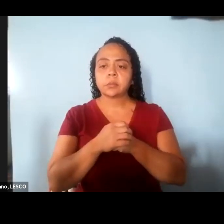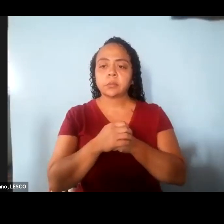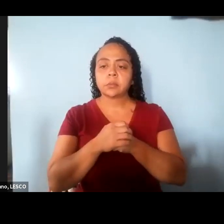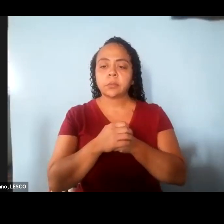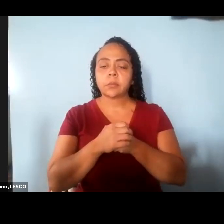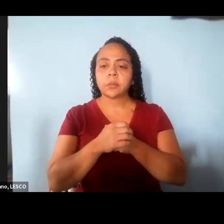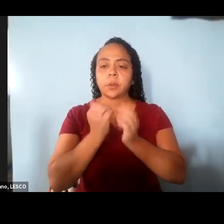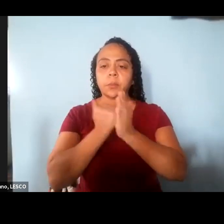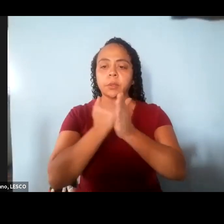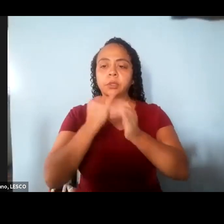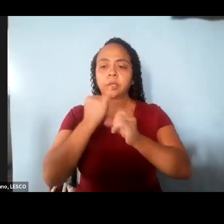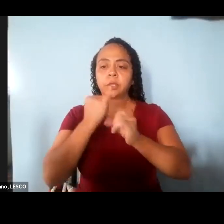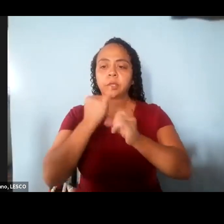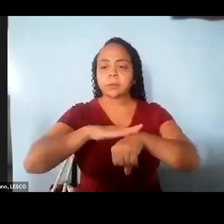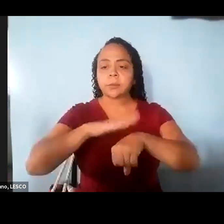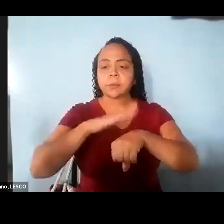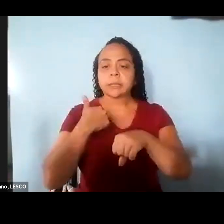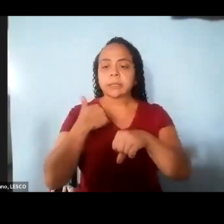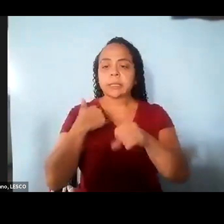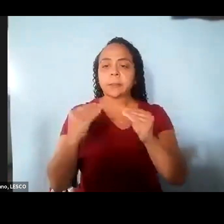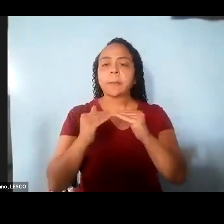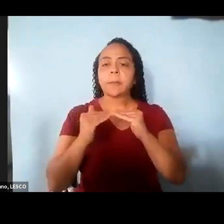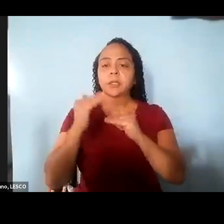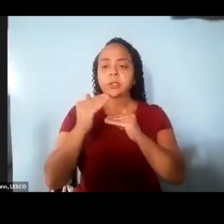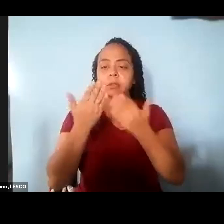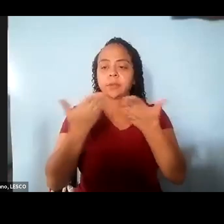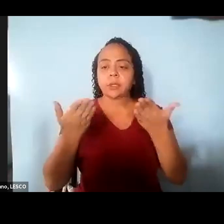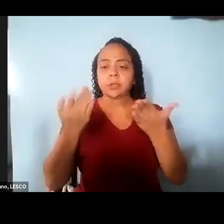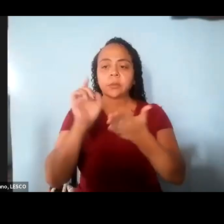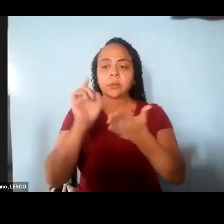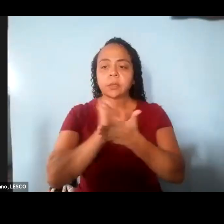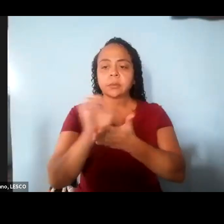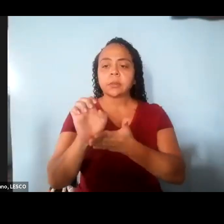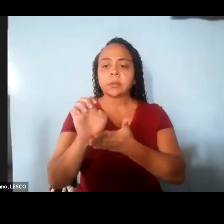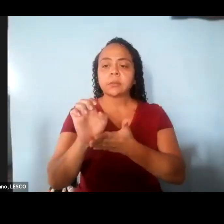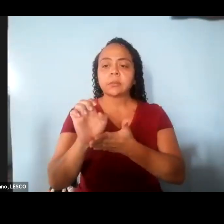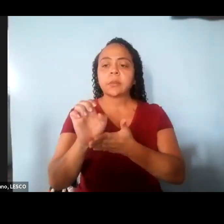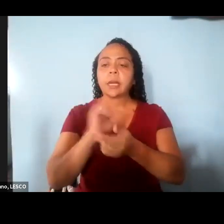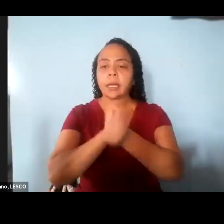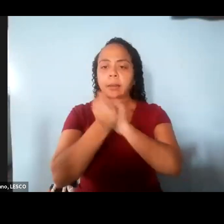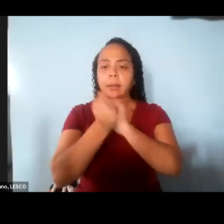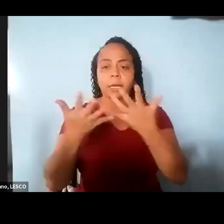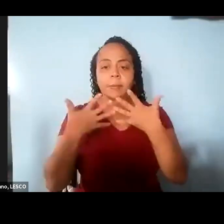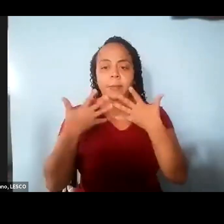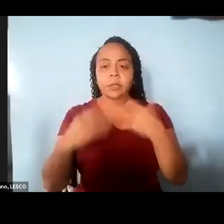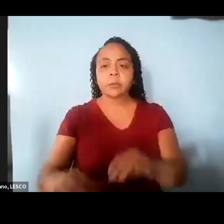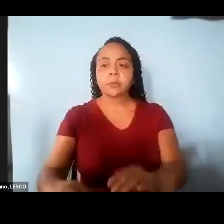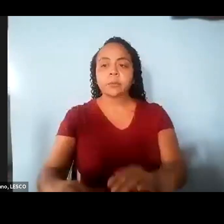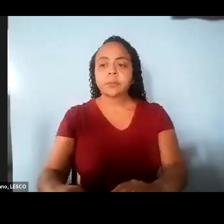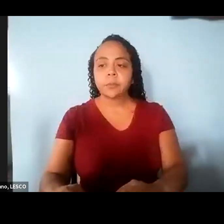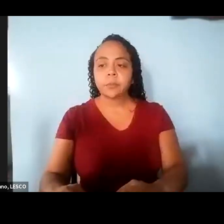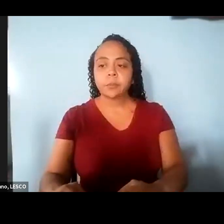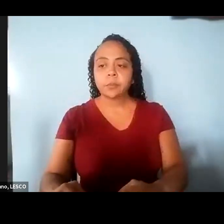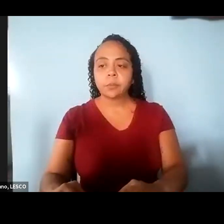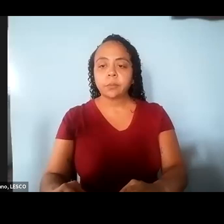que nos permita tener mayores recursos para mitigar los efectos del cambio climático que nos permita también brindar el apoyo